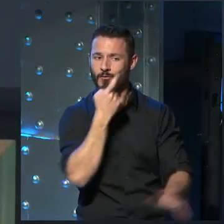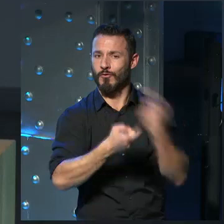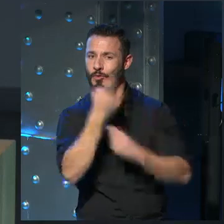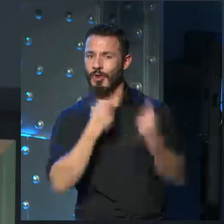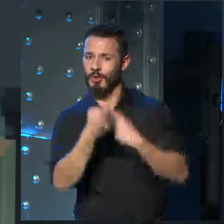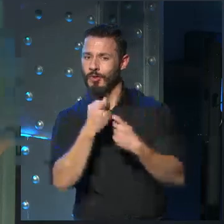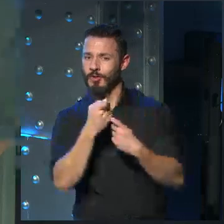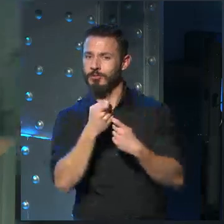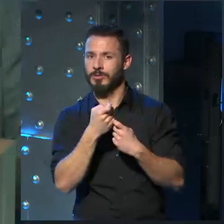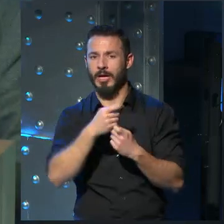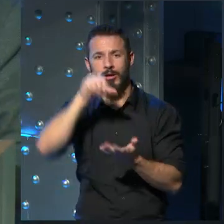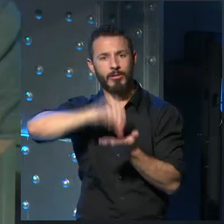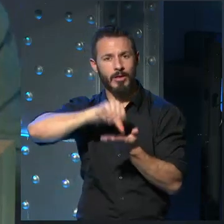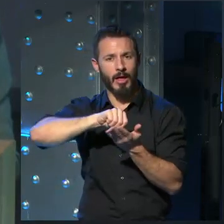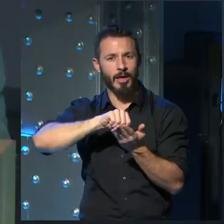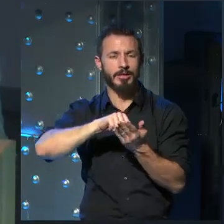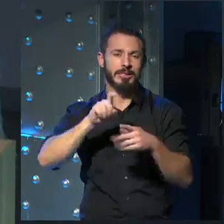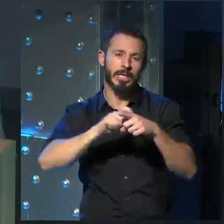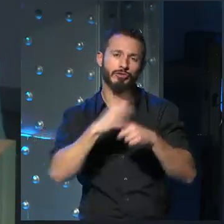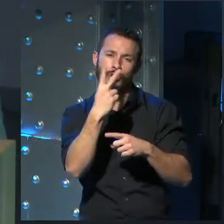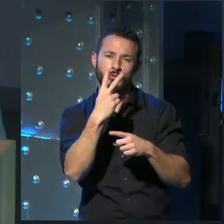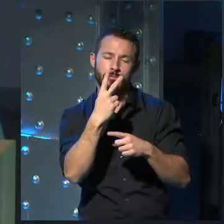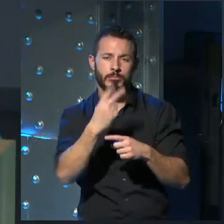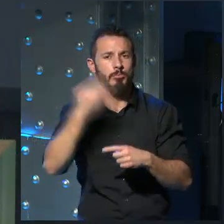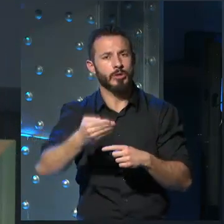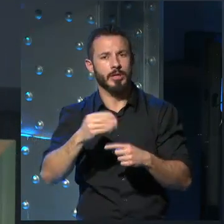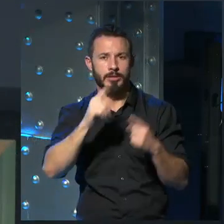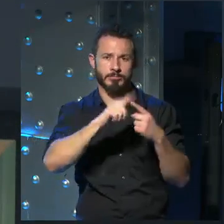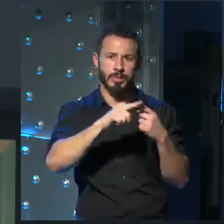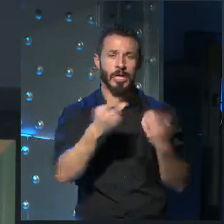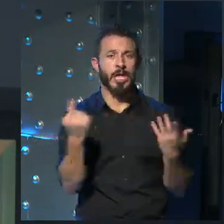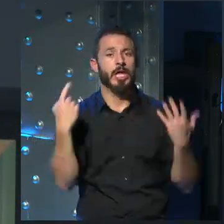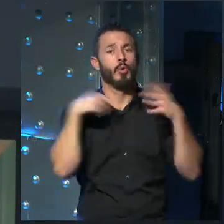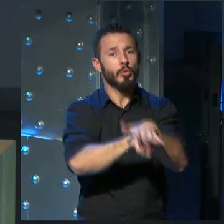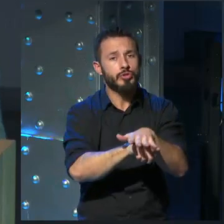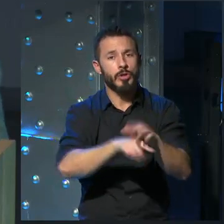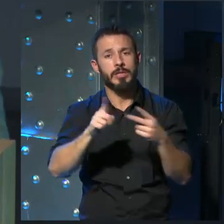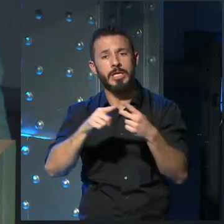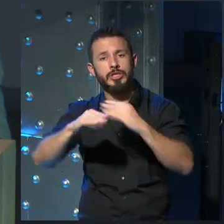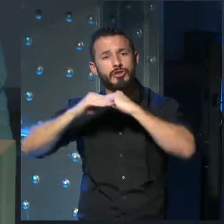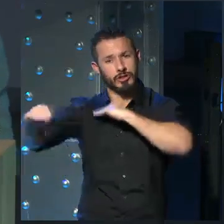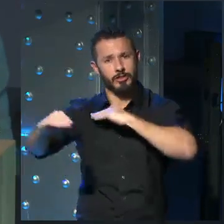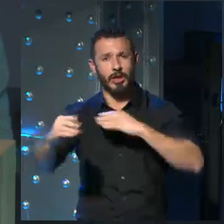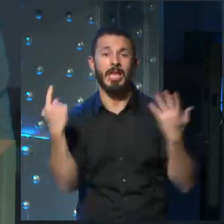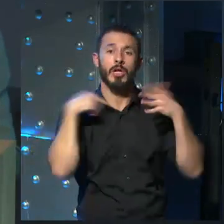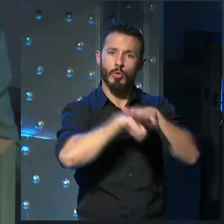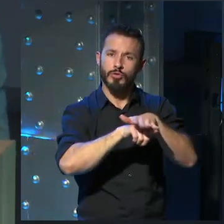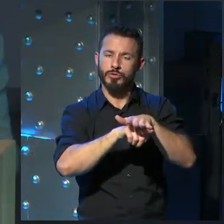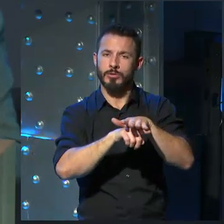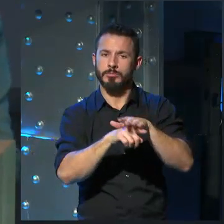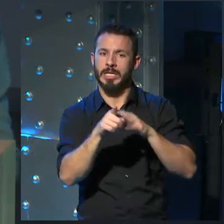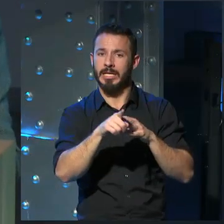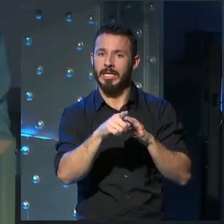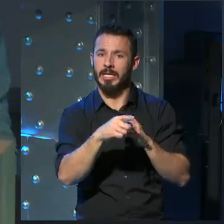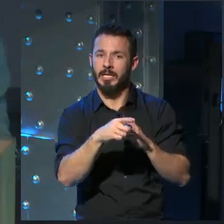hay dos rasgos que yo diría fundamentales, que son la inclusión y la sostenibilidad. Inclusión para incorporar